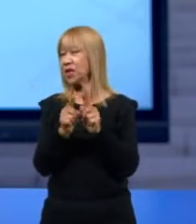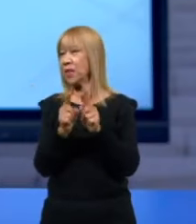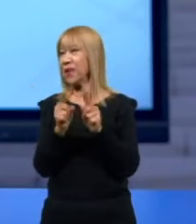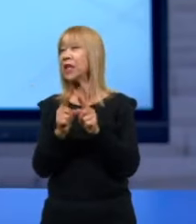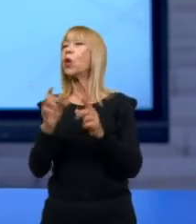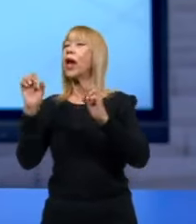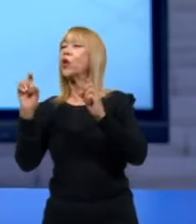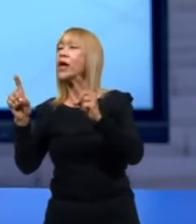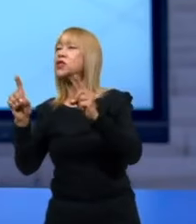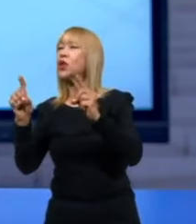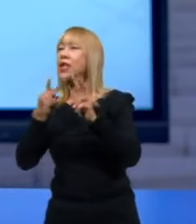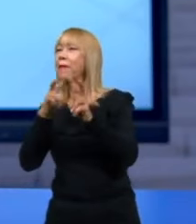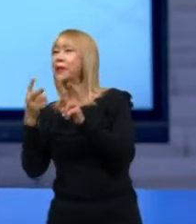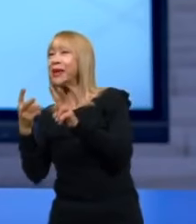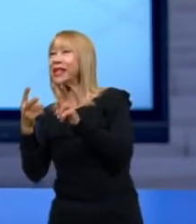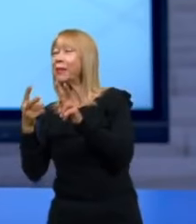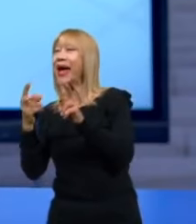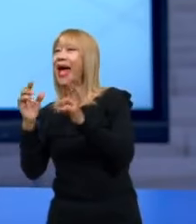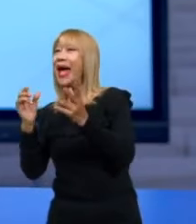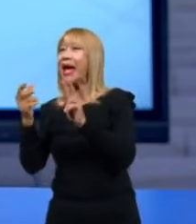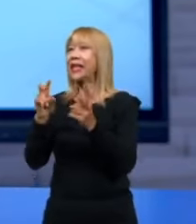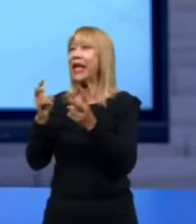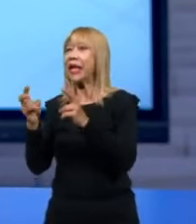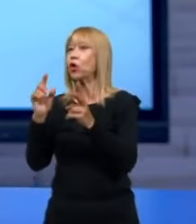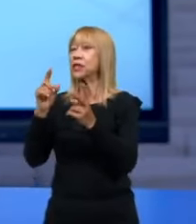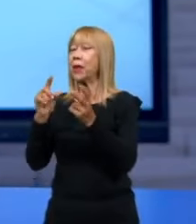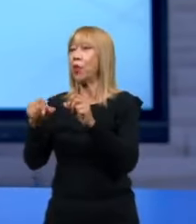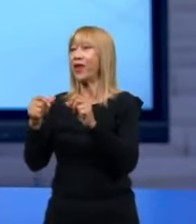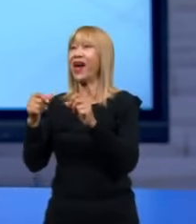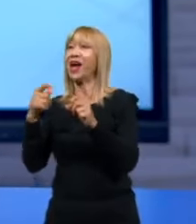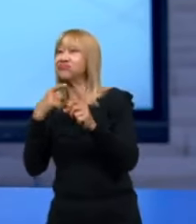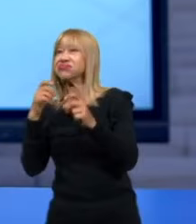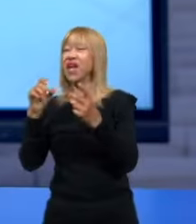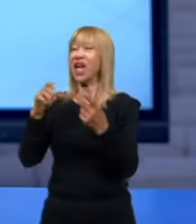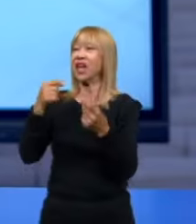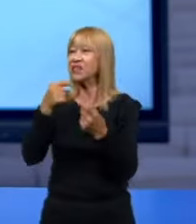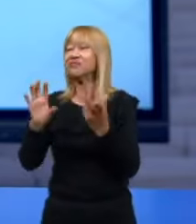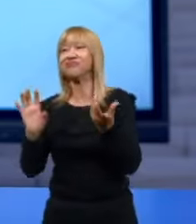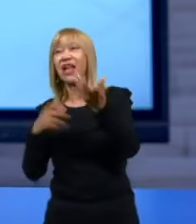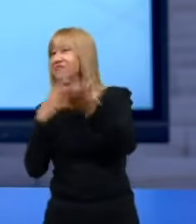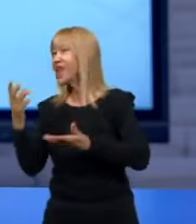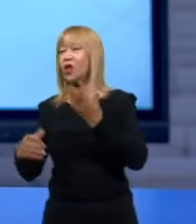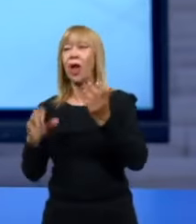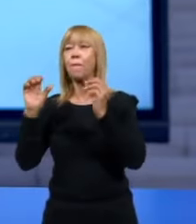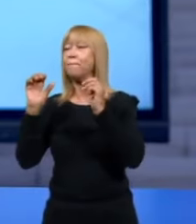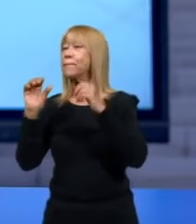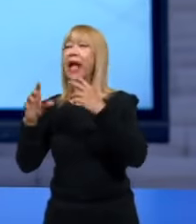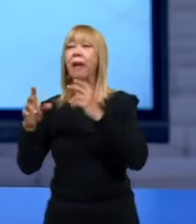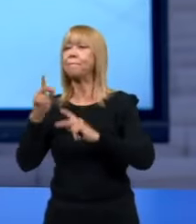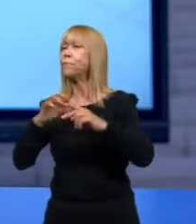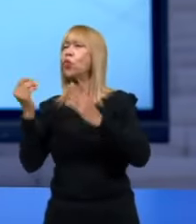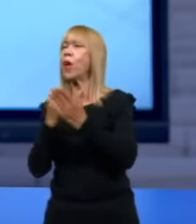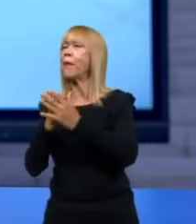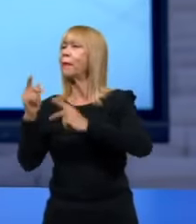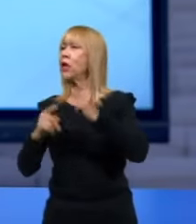una educación de perspectiva de género, donde se pueda abordar este tema, donde las nuevas generaciones puedan tener claro el respeto